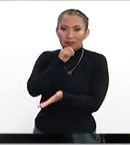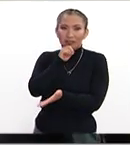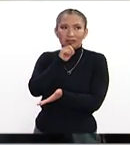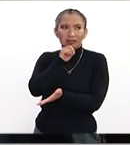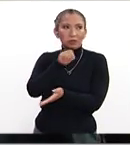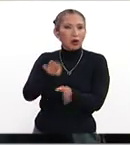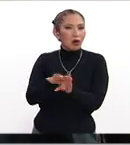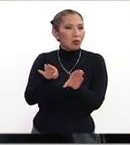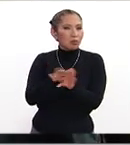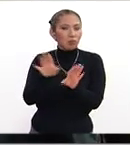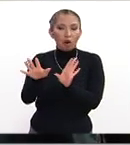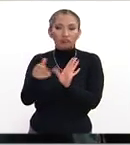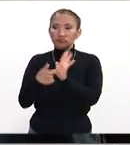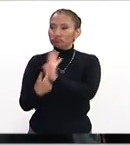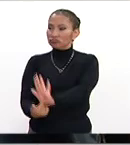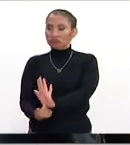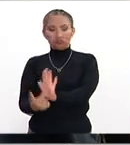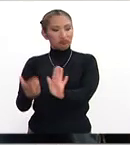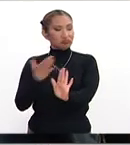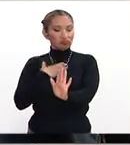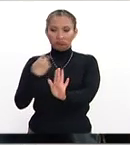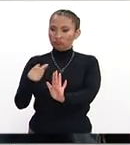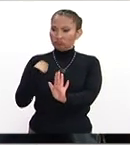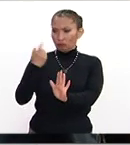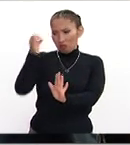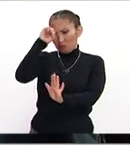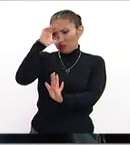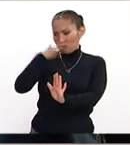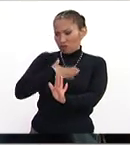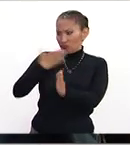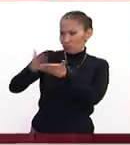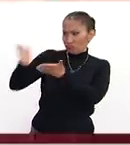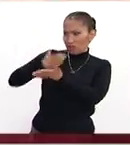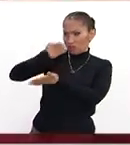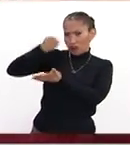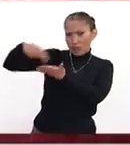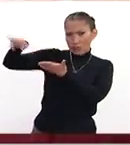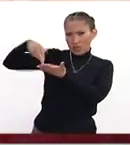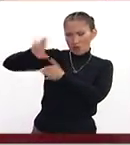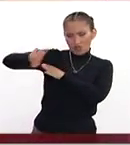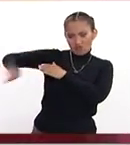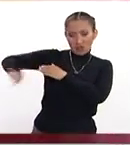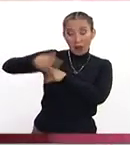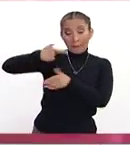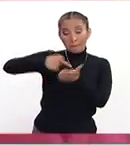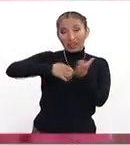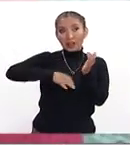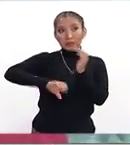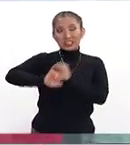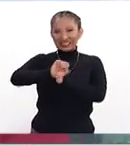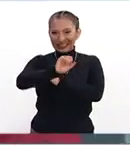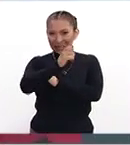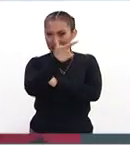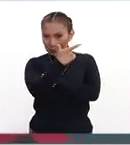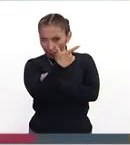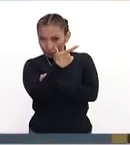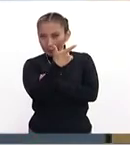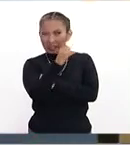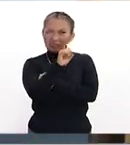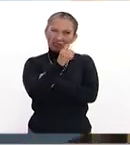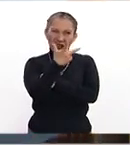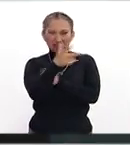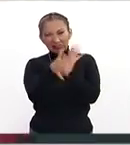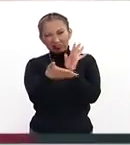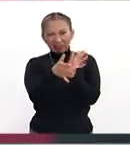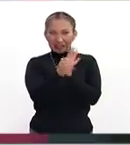por mostrar su posición contraria a la Escuela Mexicana de Pintura, en 1967,